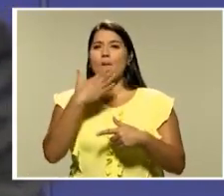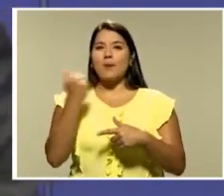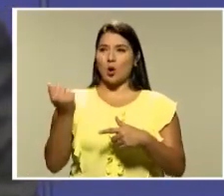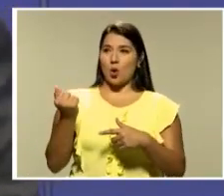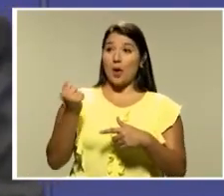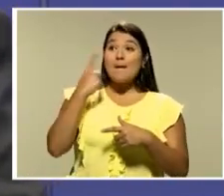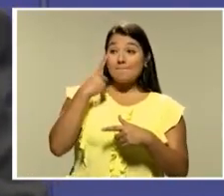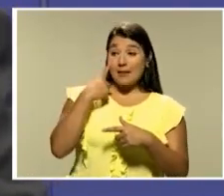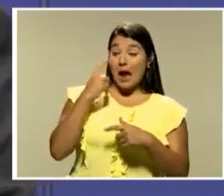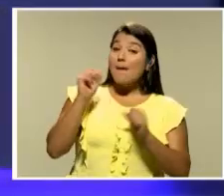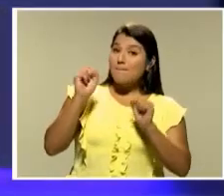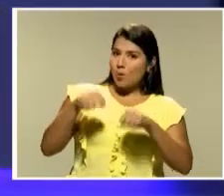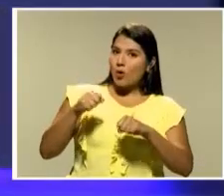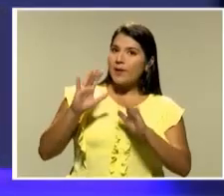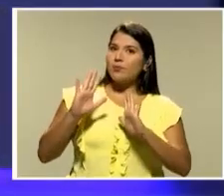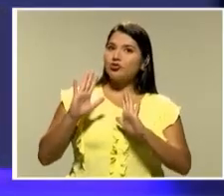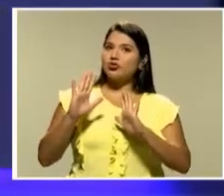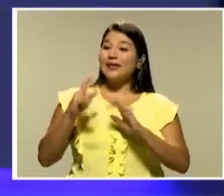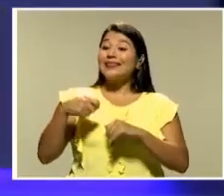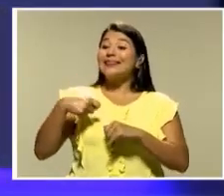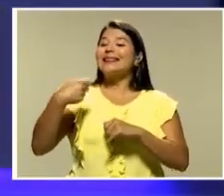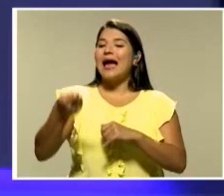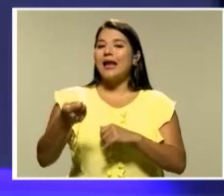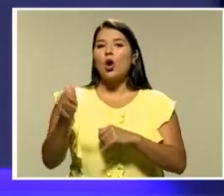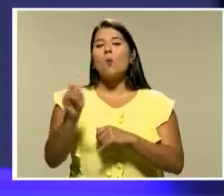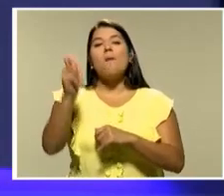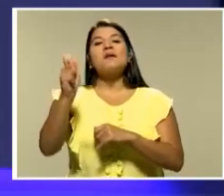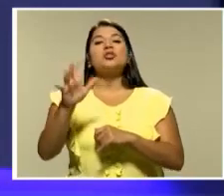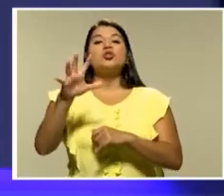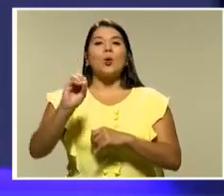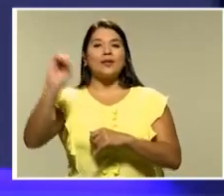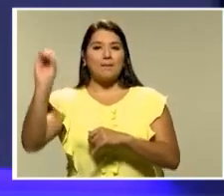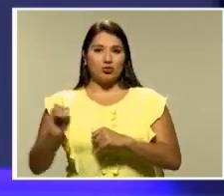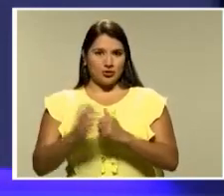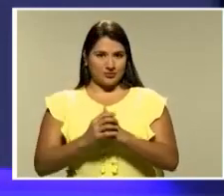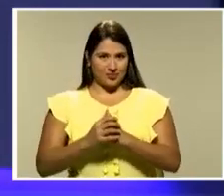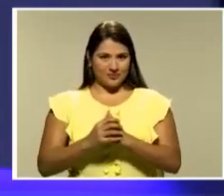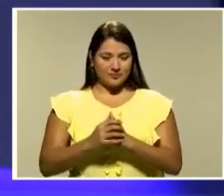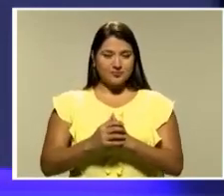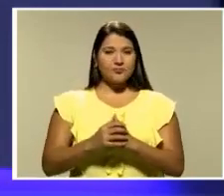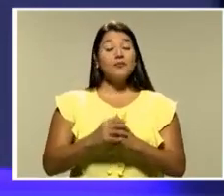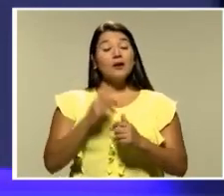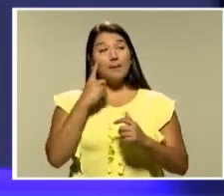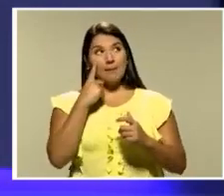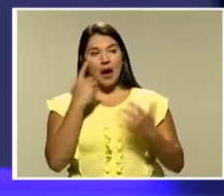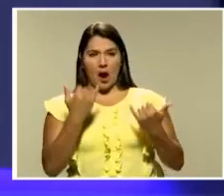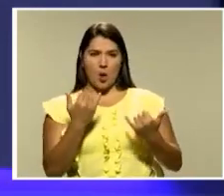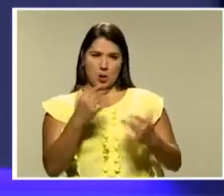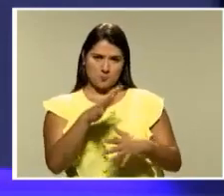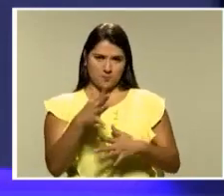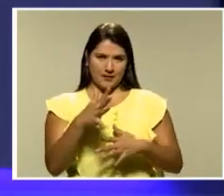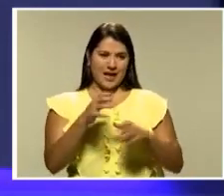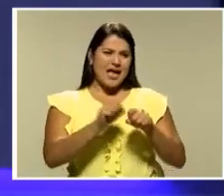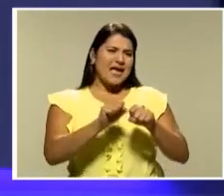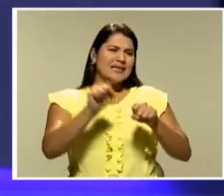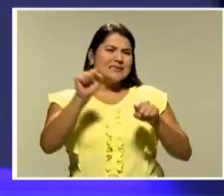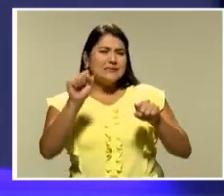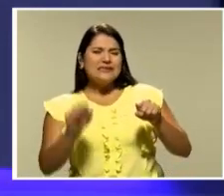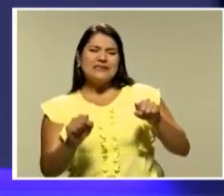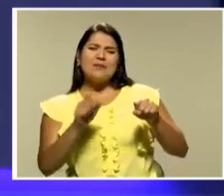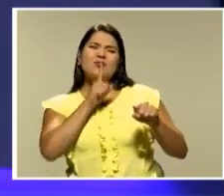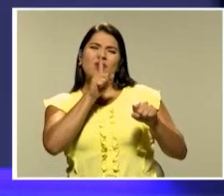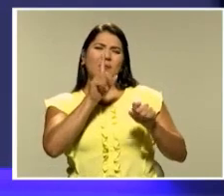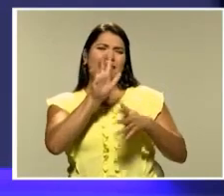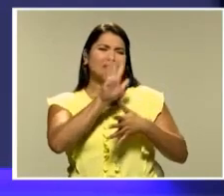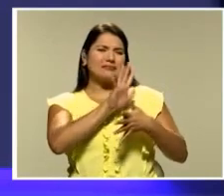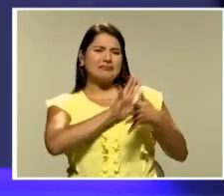pensión a 50%. Hoy un pensionado en promedio, porque ahora vamos a hablar, el sistema es una maraña